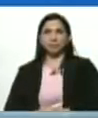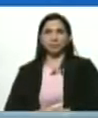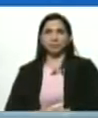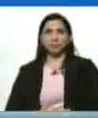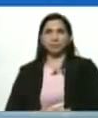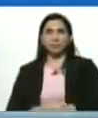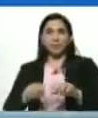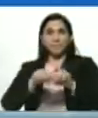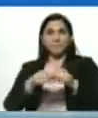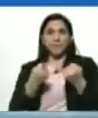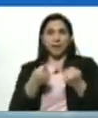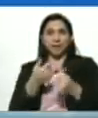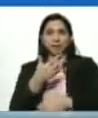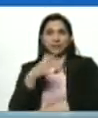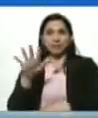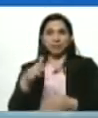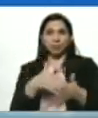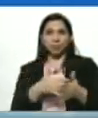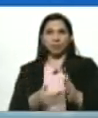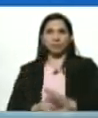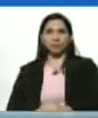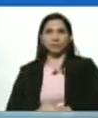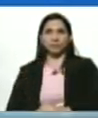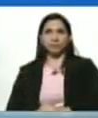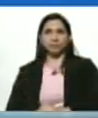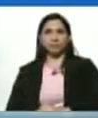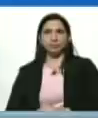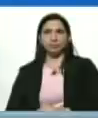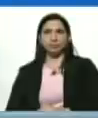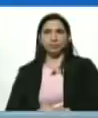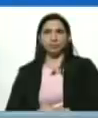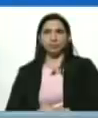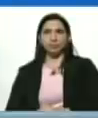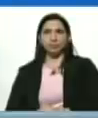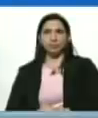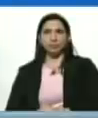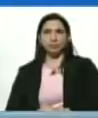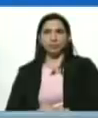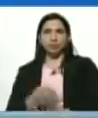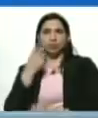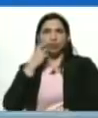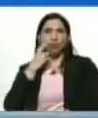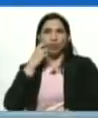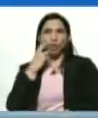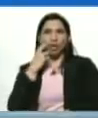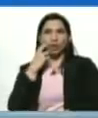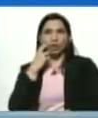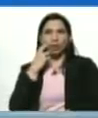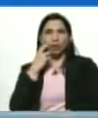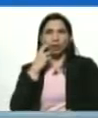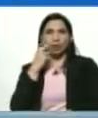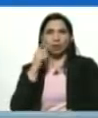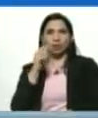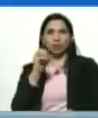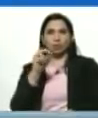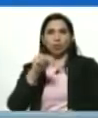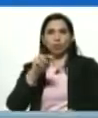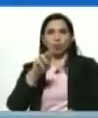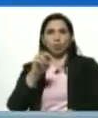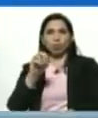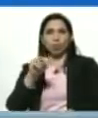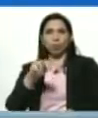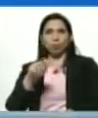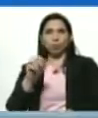un pan canilla 35 mil un chocolate toronto que le saca bastantes